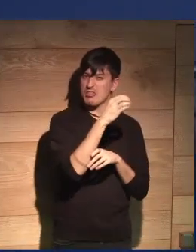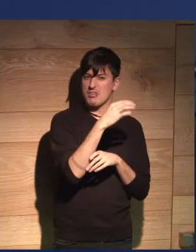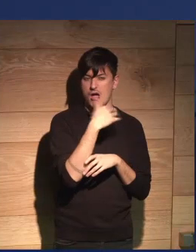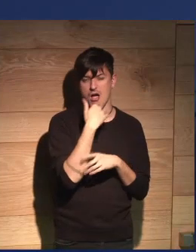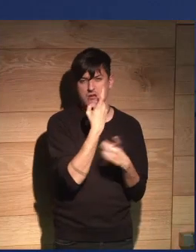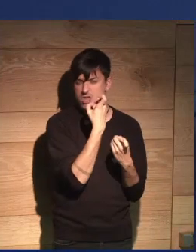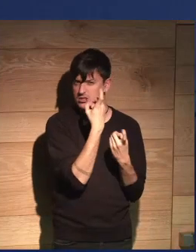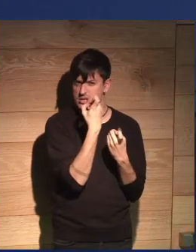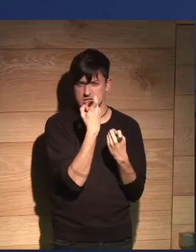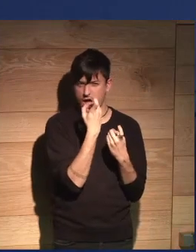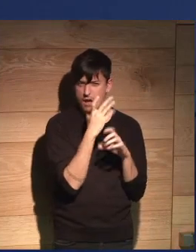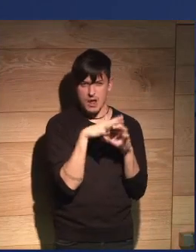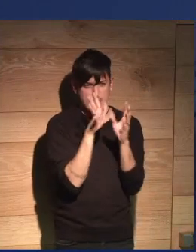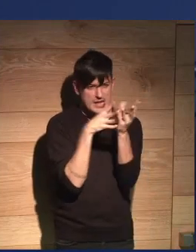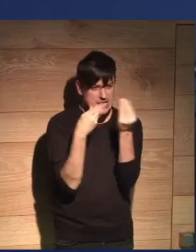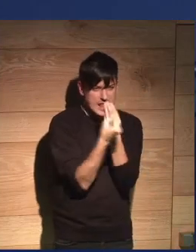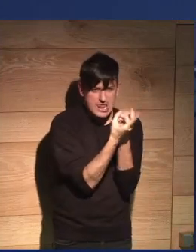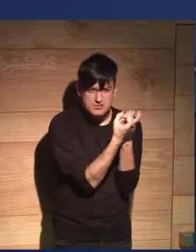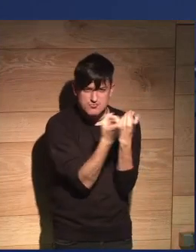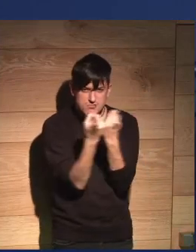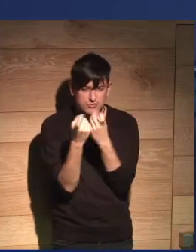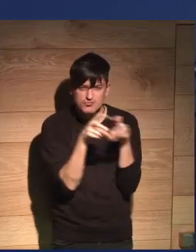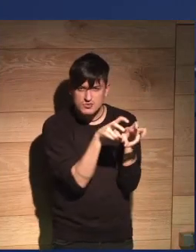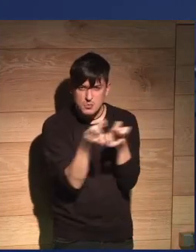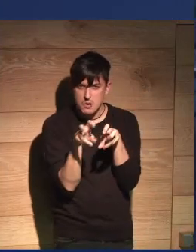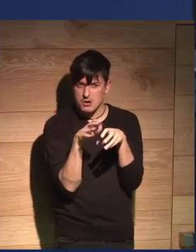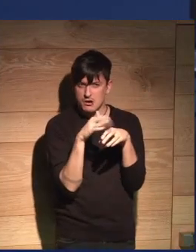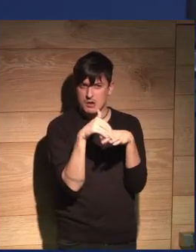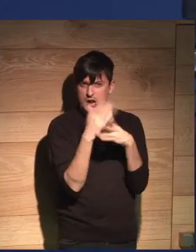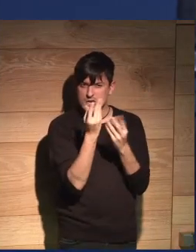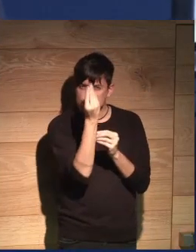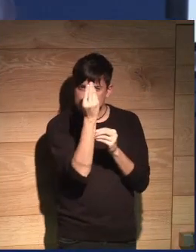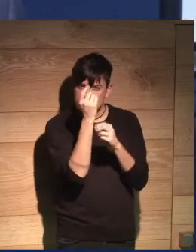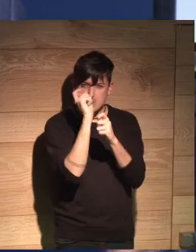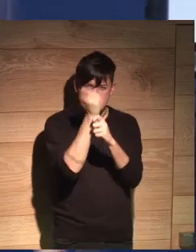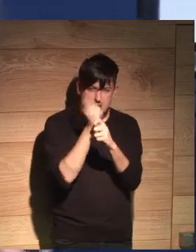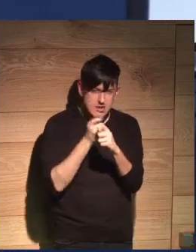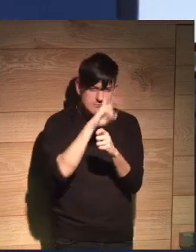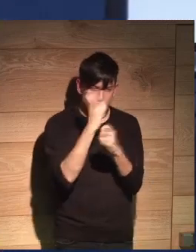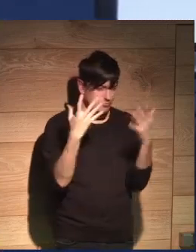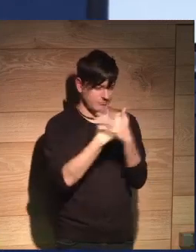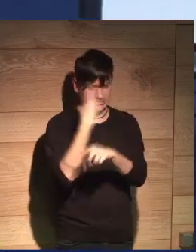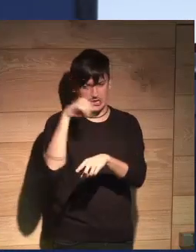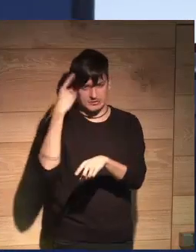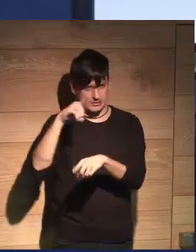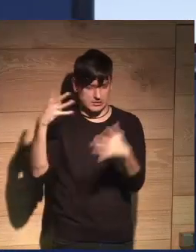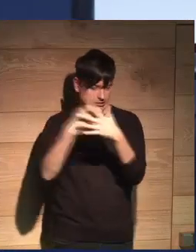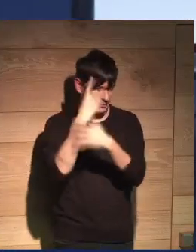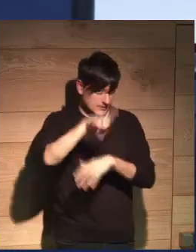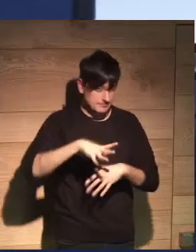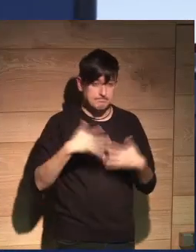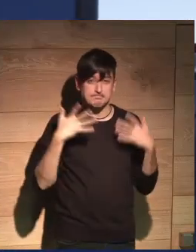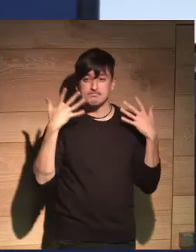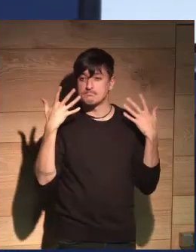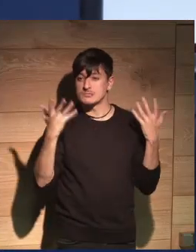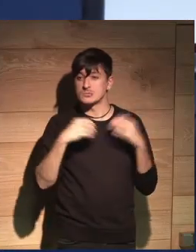totalmente necesaria para nuevos materiales, para las pinturas nuevas, para hacer determinadas esculturas, vale, eso ya también lo sabemos todos, ¿vale? Pero ¿creen